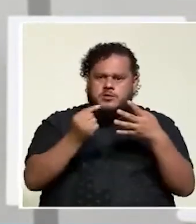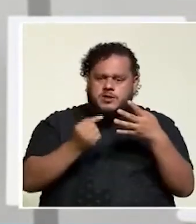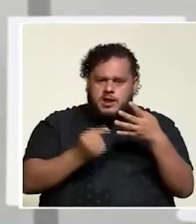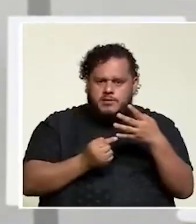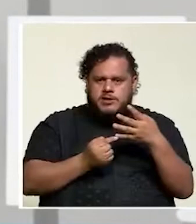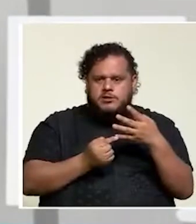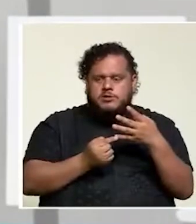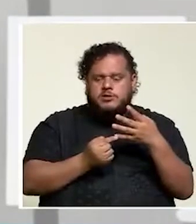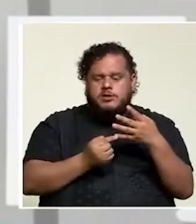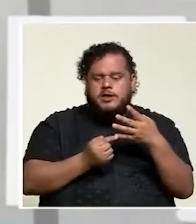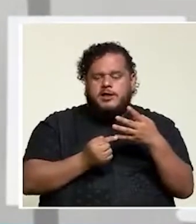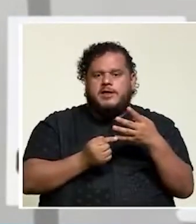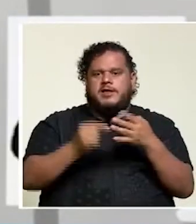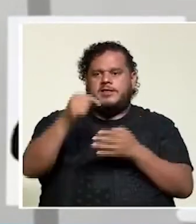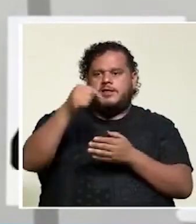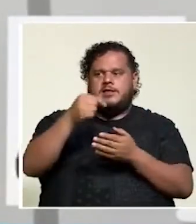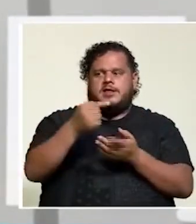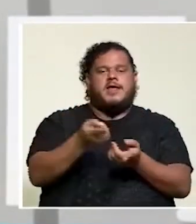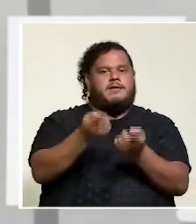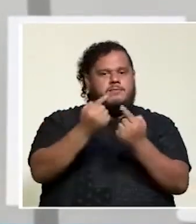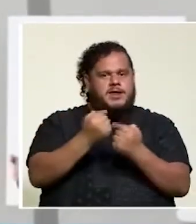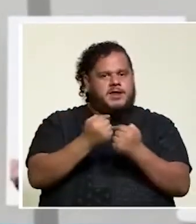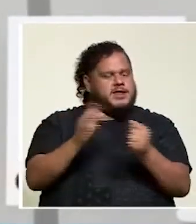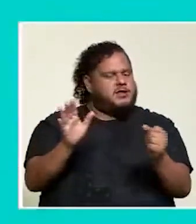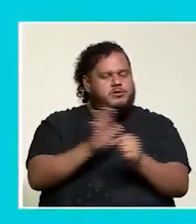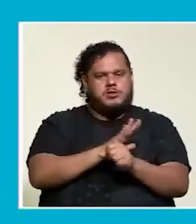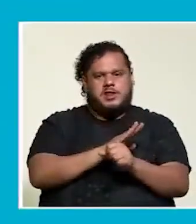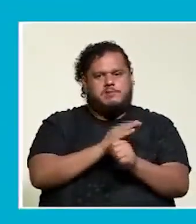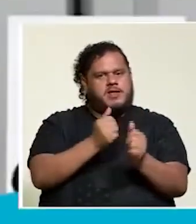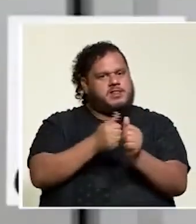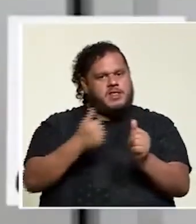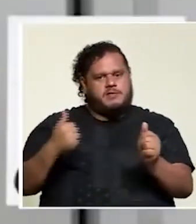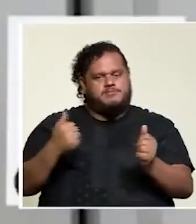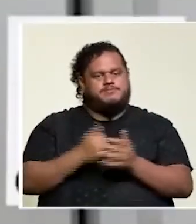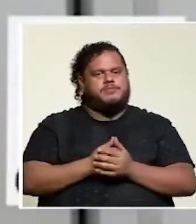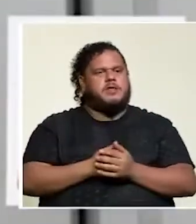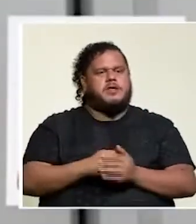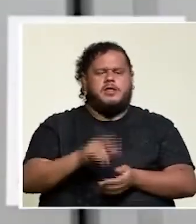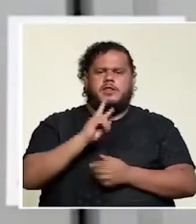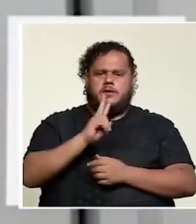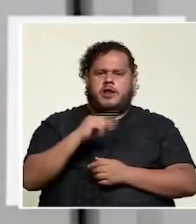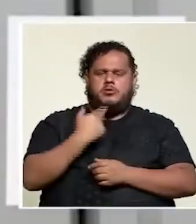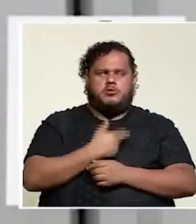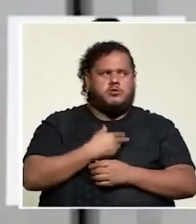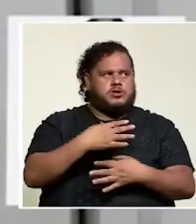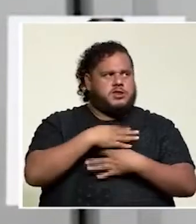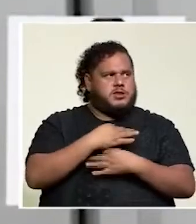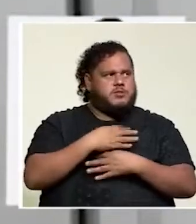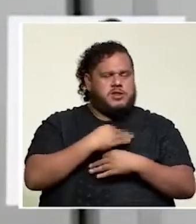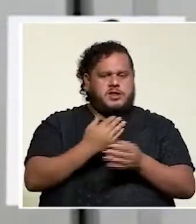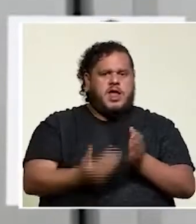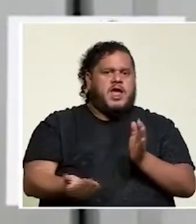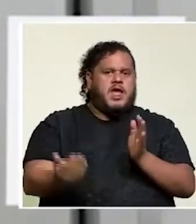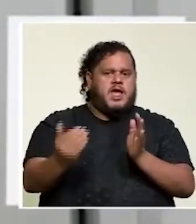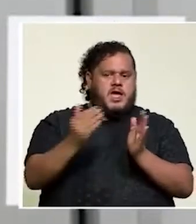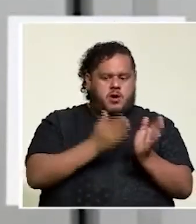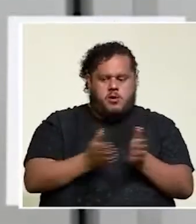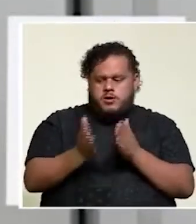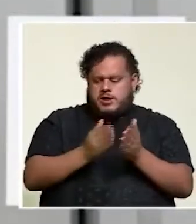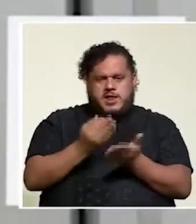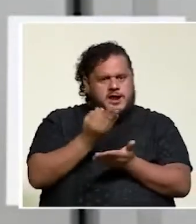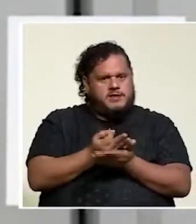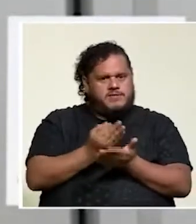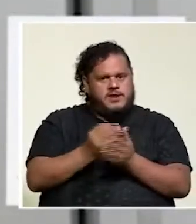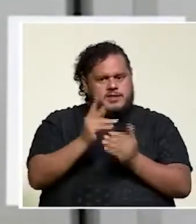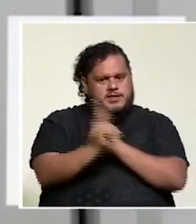que están acá totalmente deficitarios. Realmente estamos interesados en reordenar las finanzas del país y